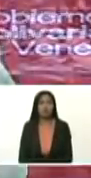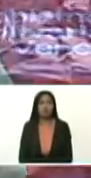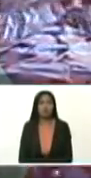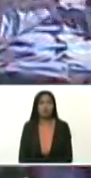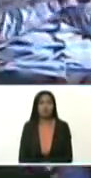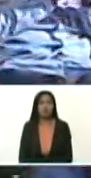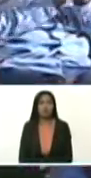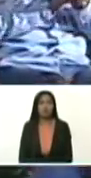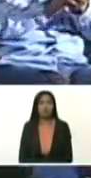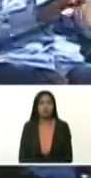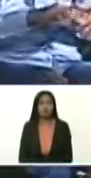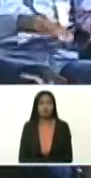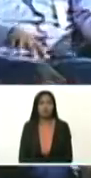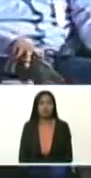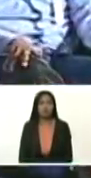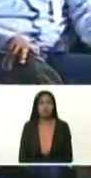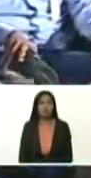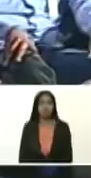Decidor.